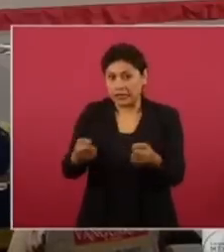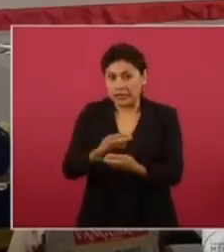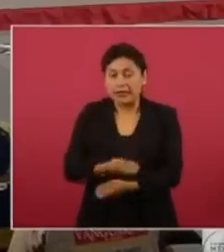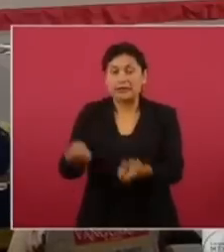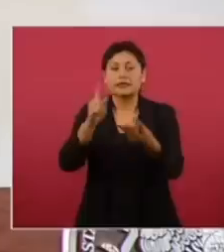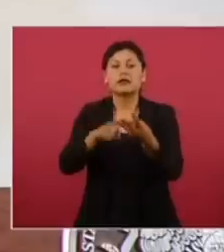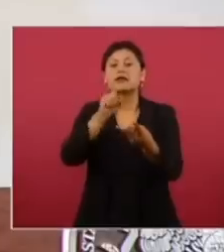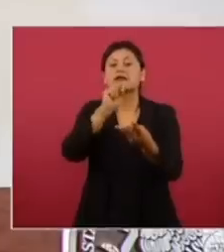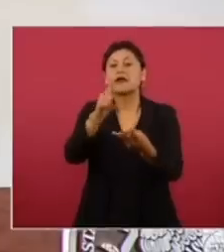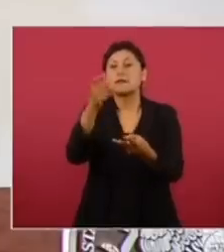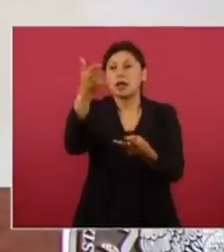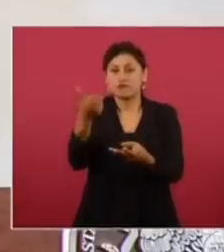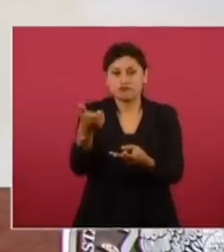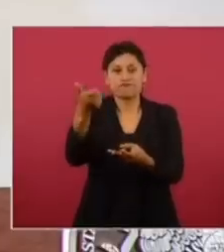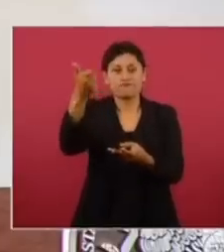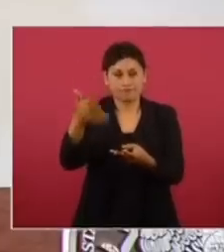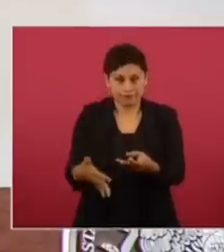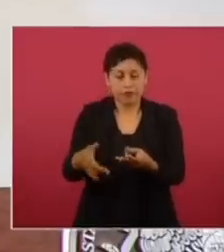garantía, así como a las